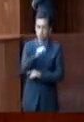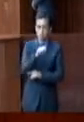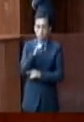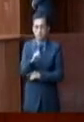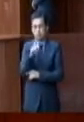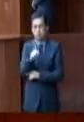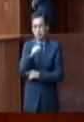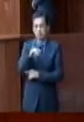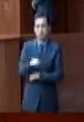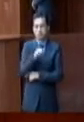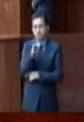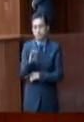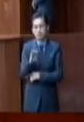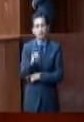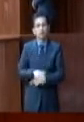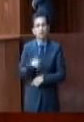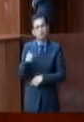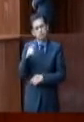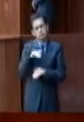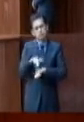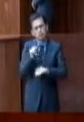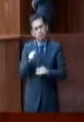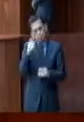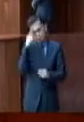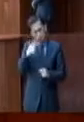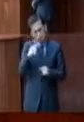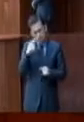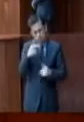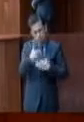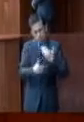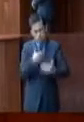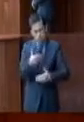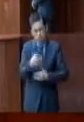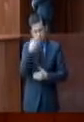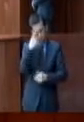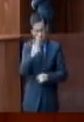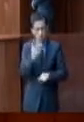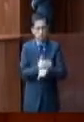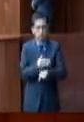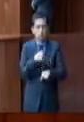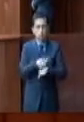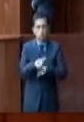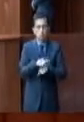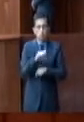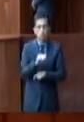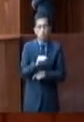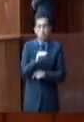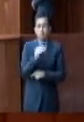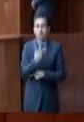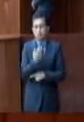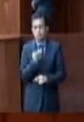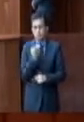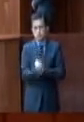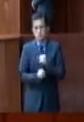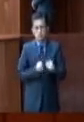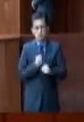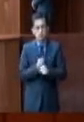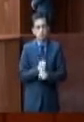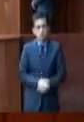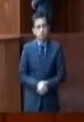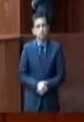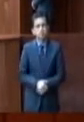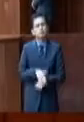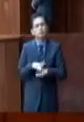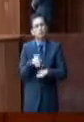de la federación en el recurso de revisión del procedimiento especial sancionador 98 de este año en relación a la